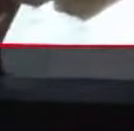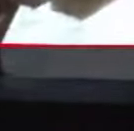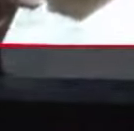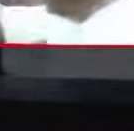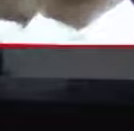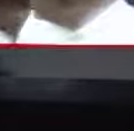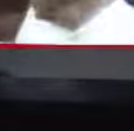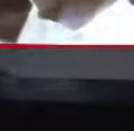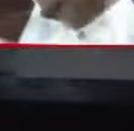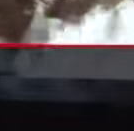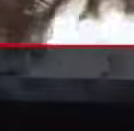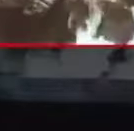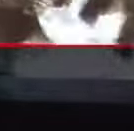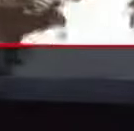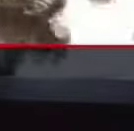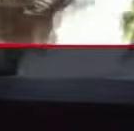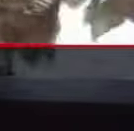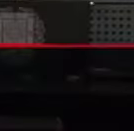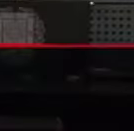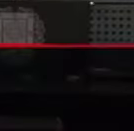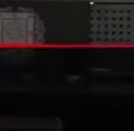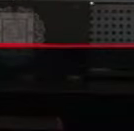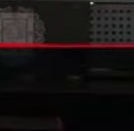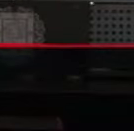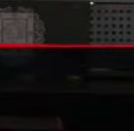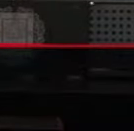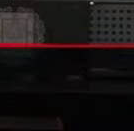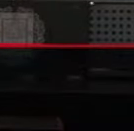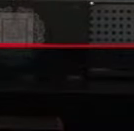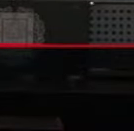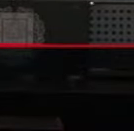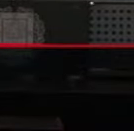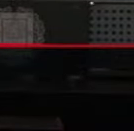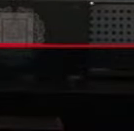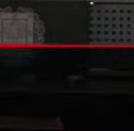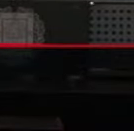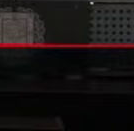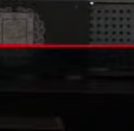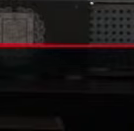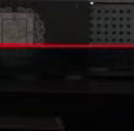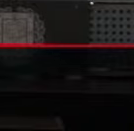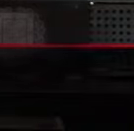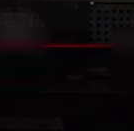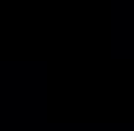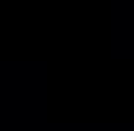han programado diferentes actos de recuerdo, como el que se celebrará este próximo viernes 20 de abril en Guernica.